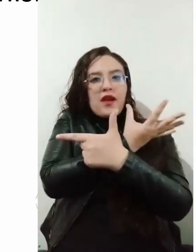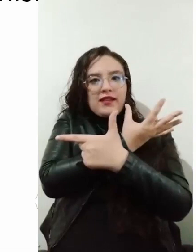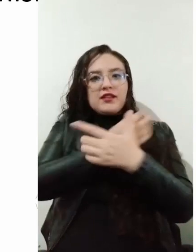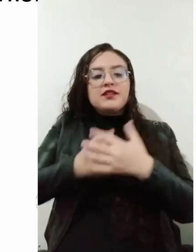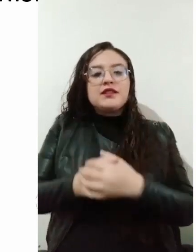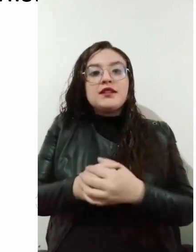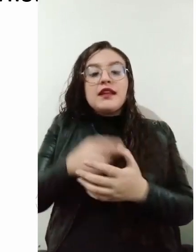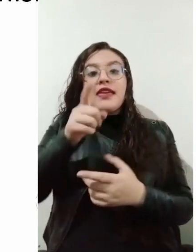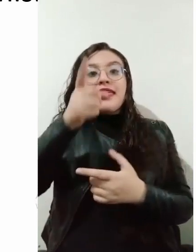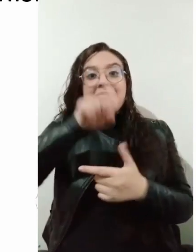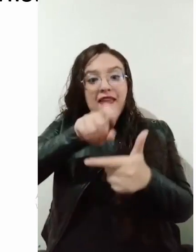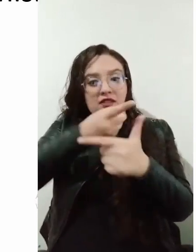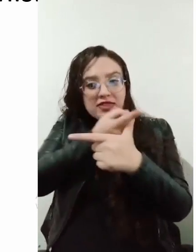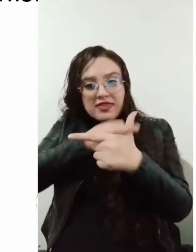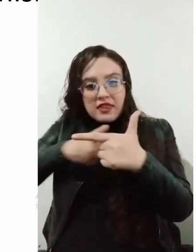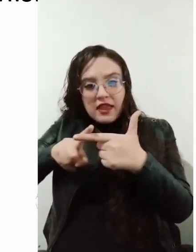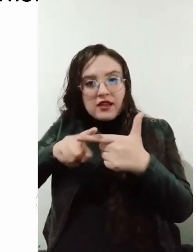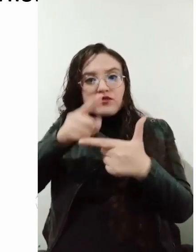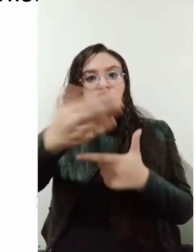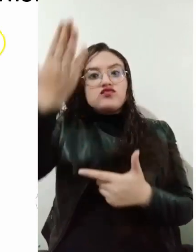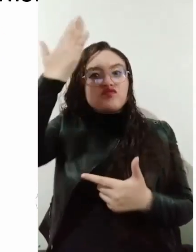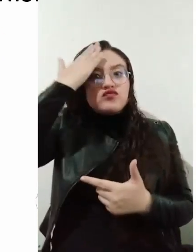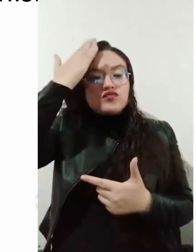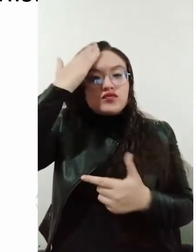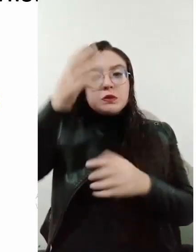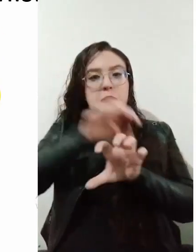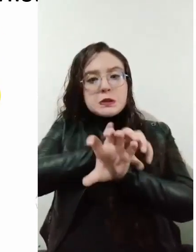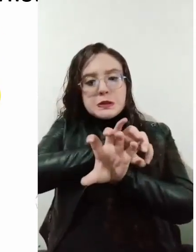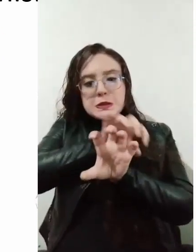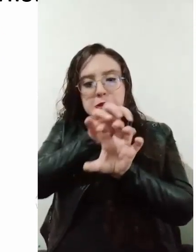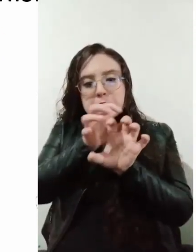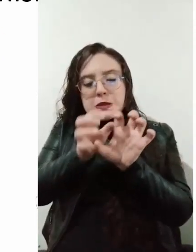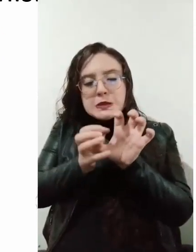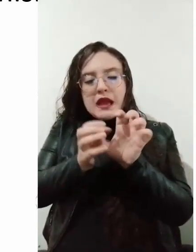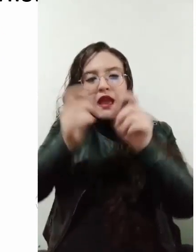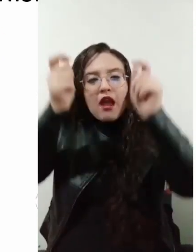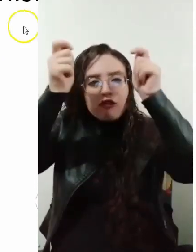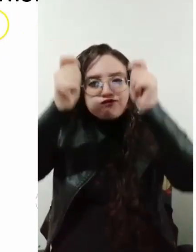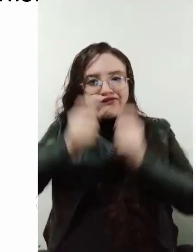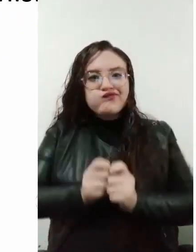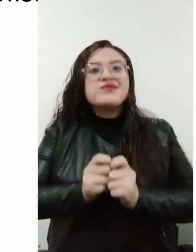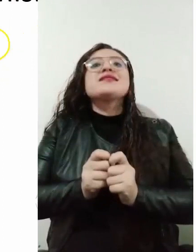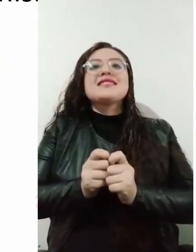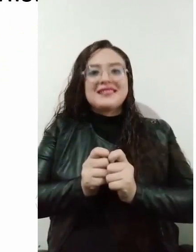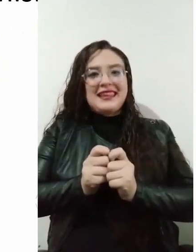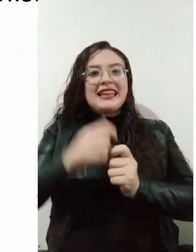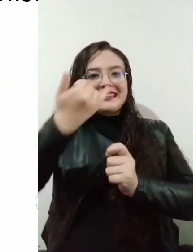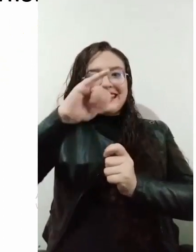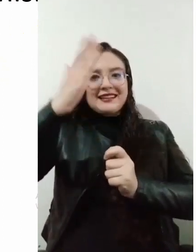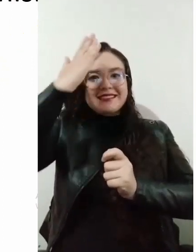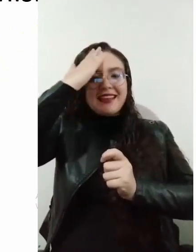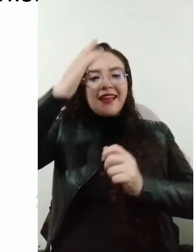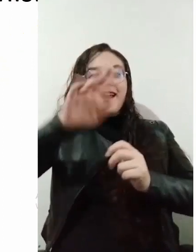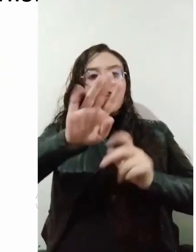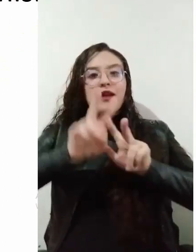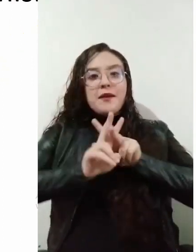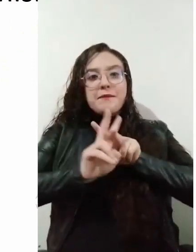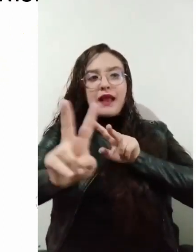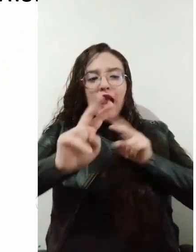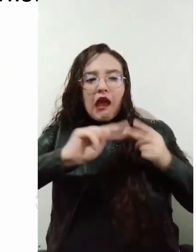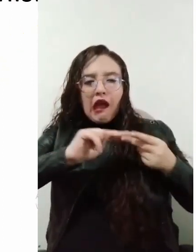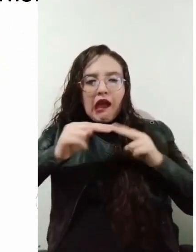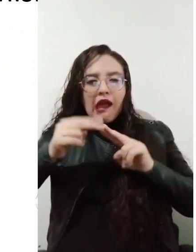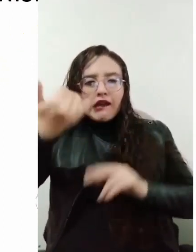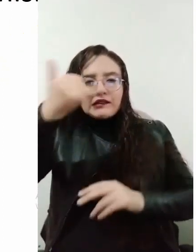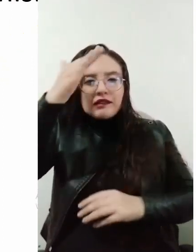dientes del piñón de atrás. Simplemente haciendo la división, contando los dientes, obtenemos la